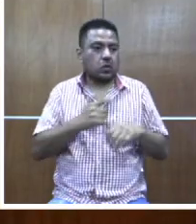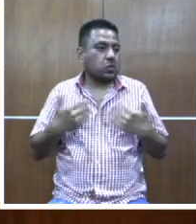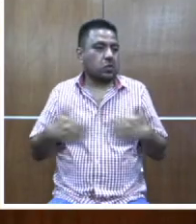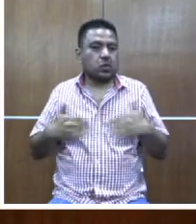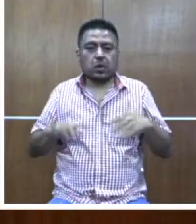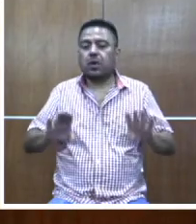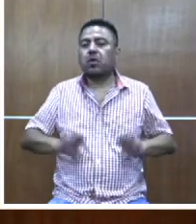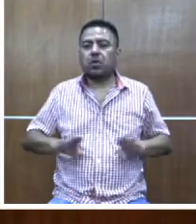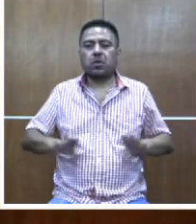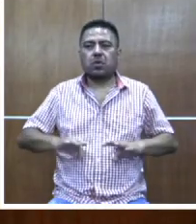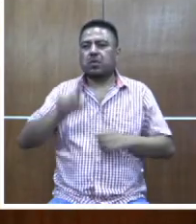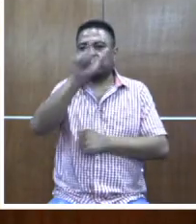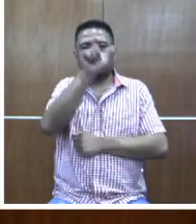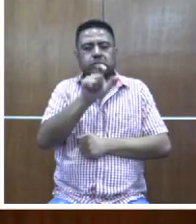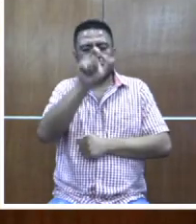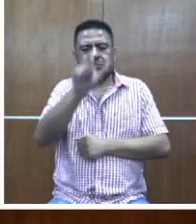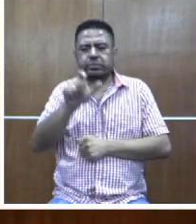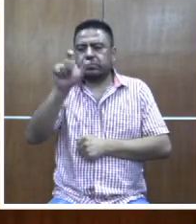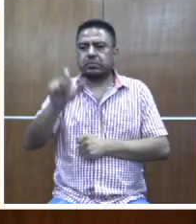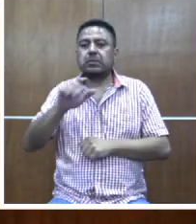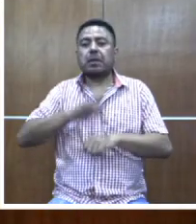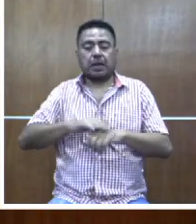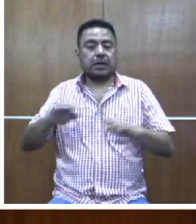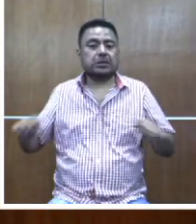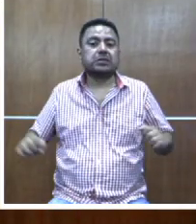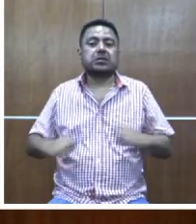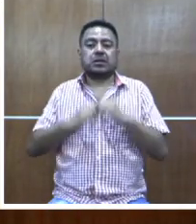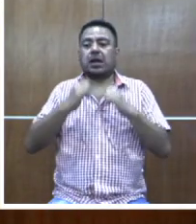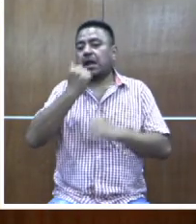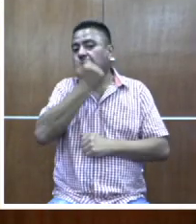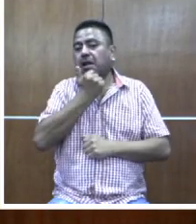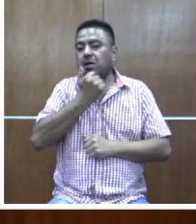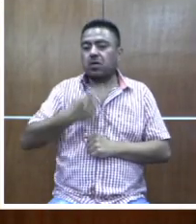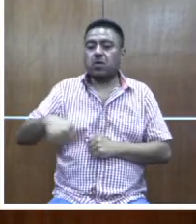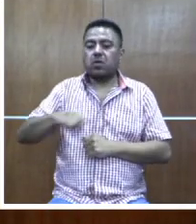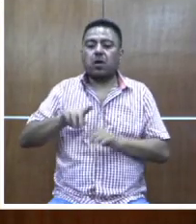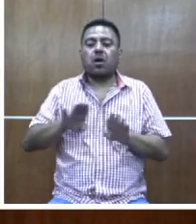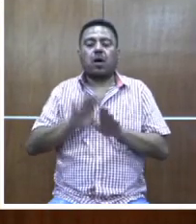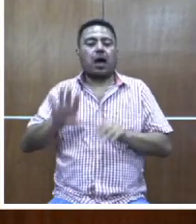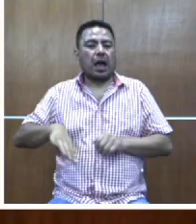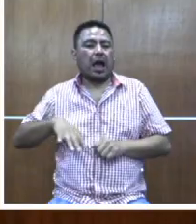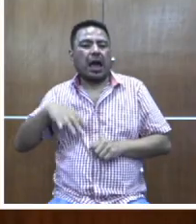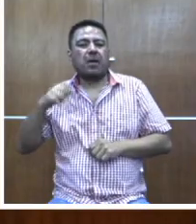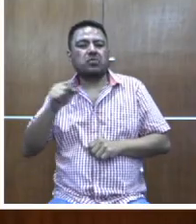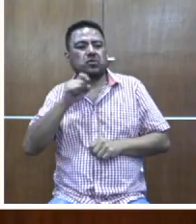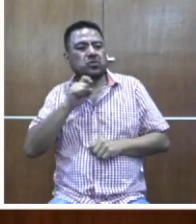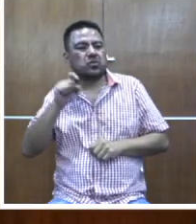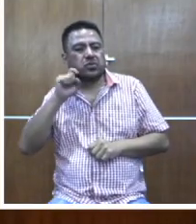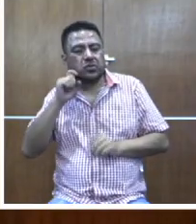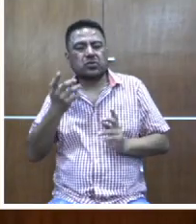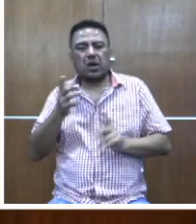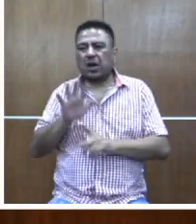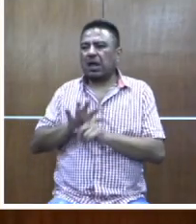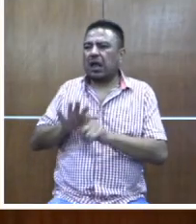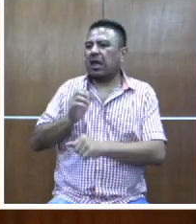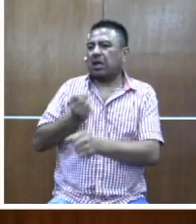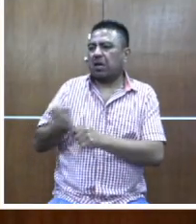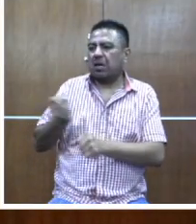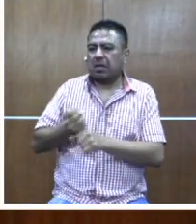conductas que colocan en riesgo al alumnado: acoso, abuso sexual y